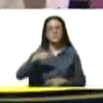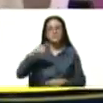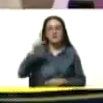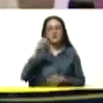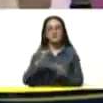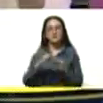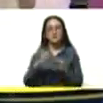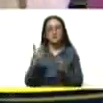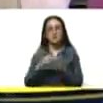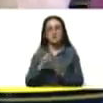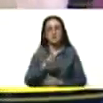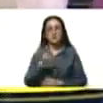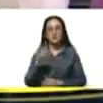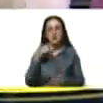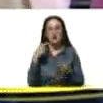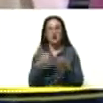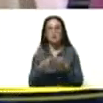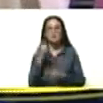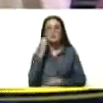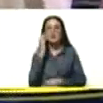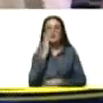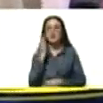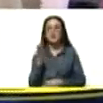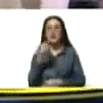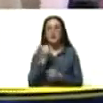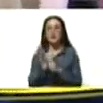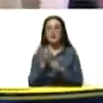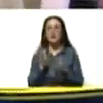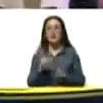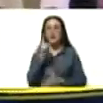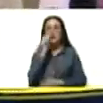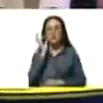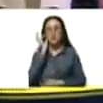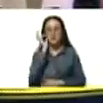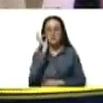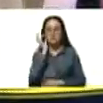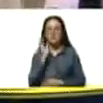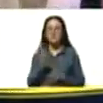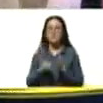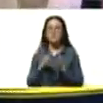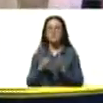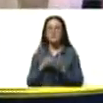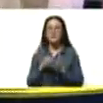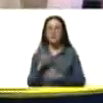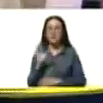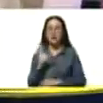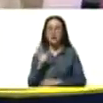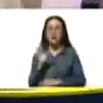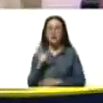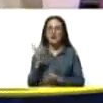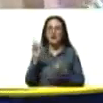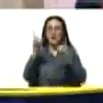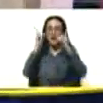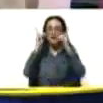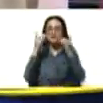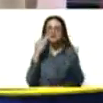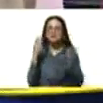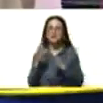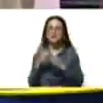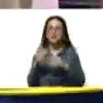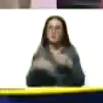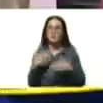1 de septiembre del 2022, nombro madrina de los trabajadores y trabajadoras y del Metro de Caracas a Delcy Rodríguez para todo